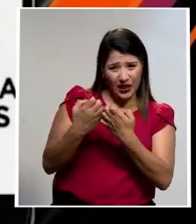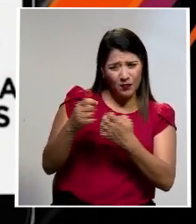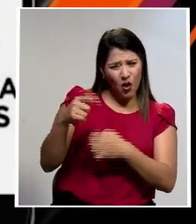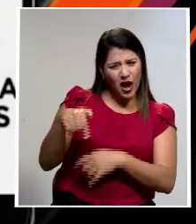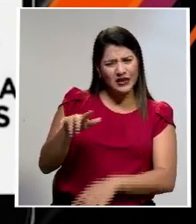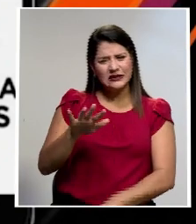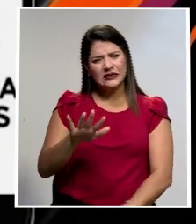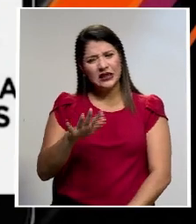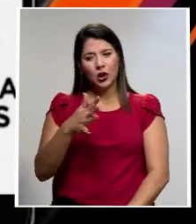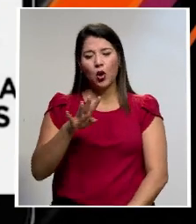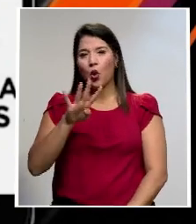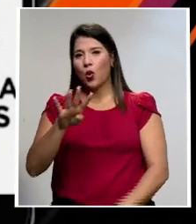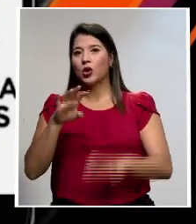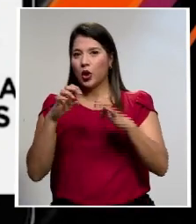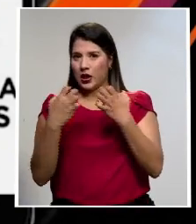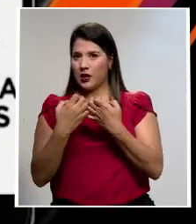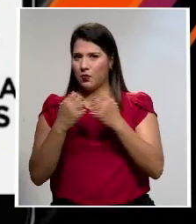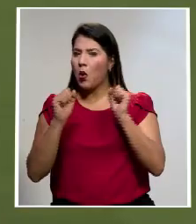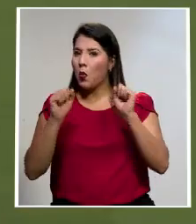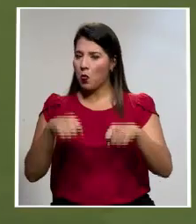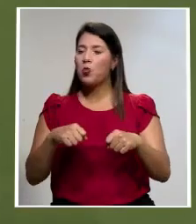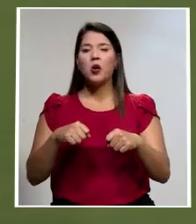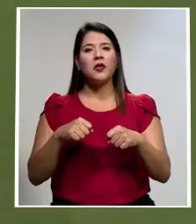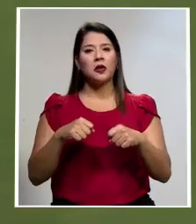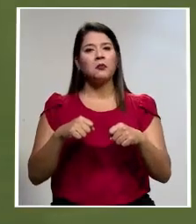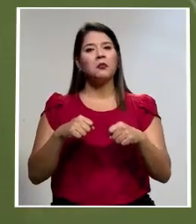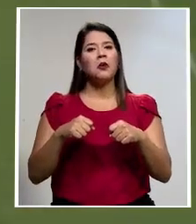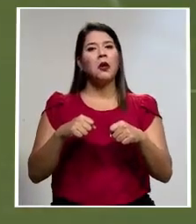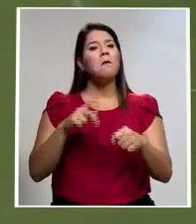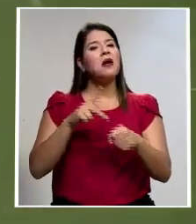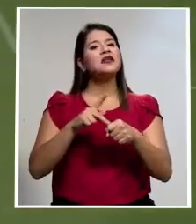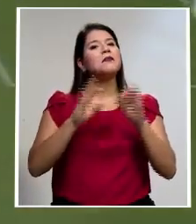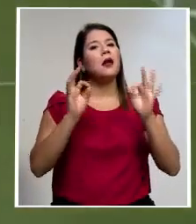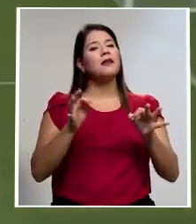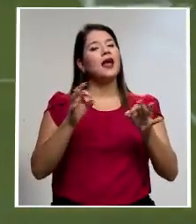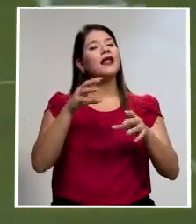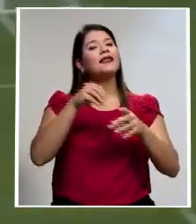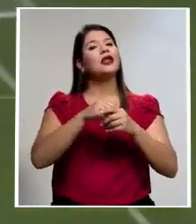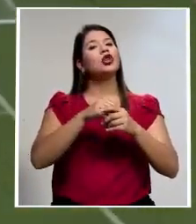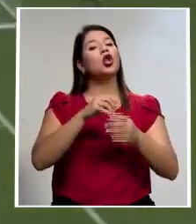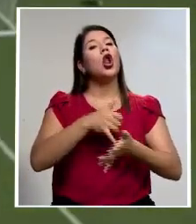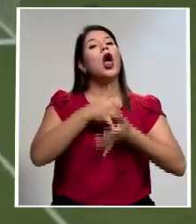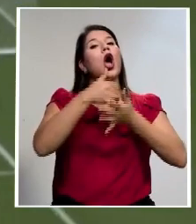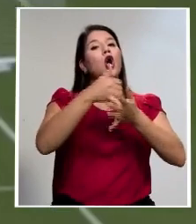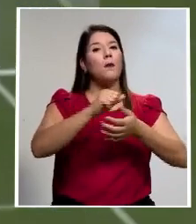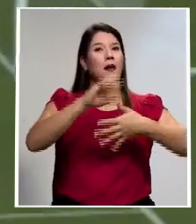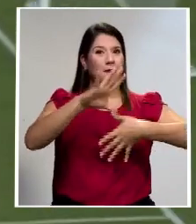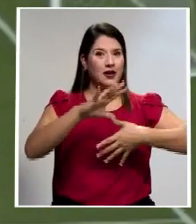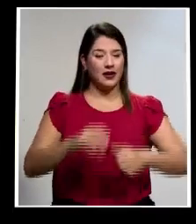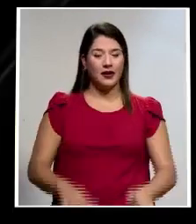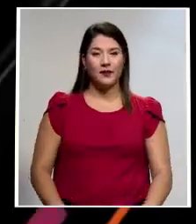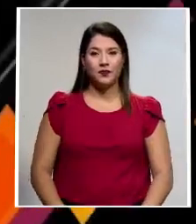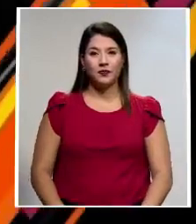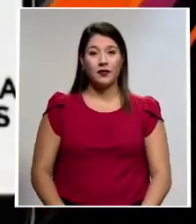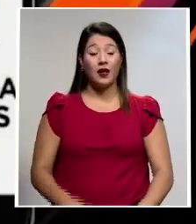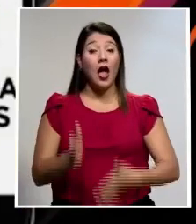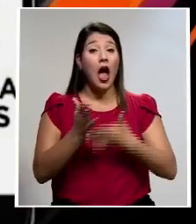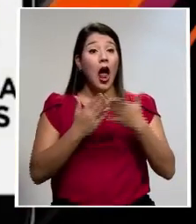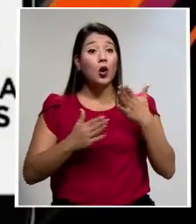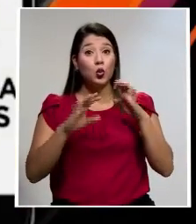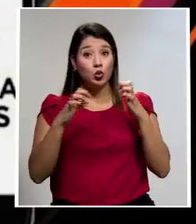4 equipos de esos, podrían hacer un buen papel, mejor que algunos de los que jugaron la Copa América. Hay selecciones